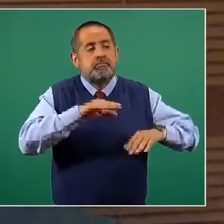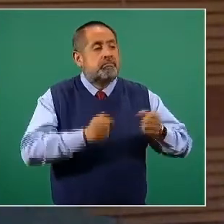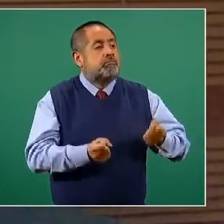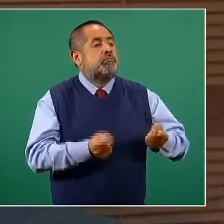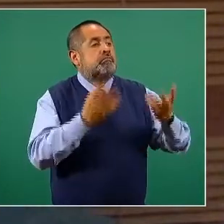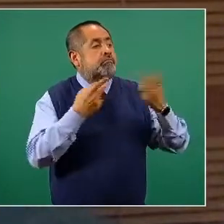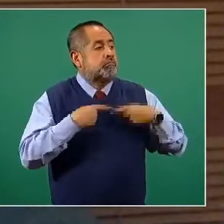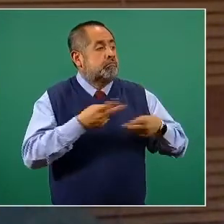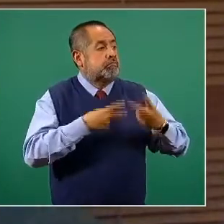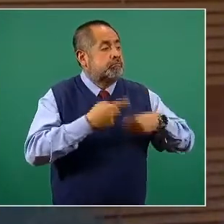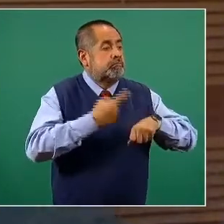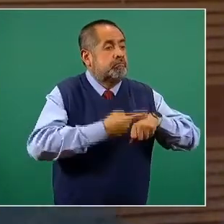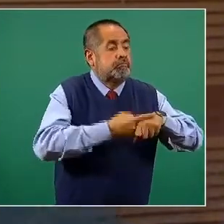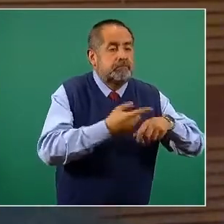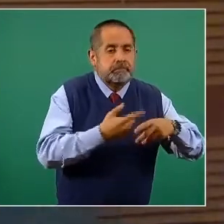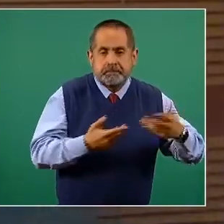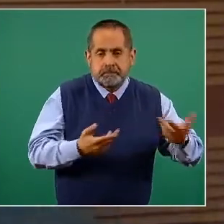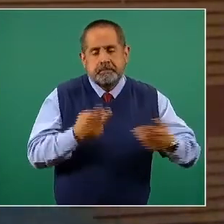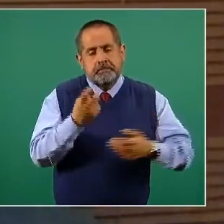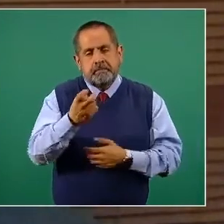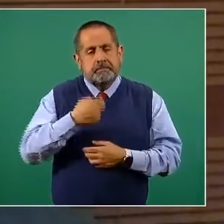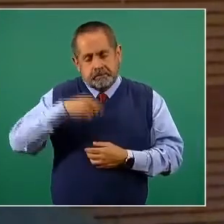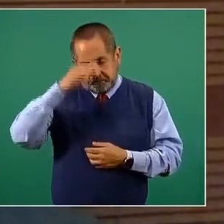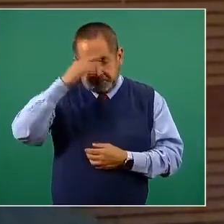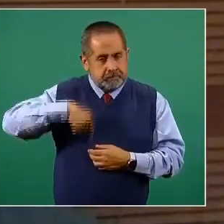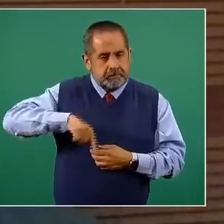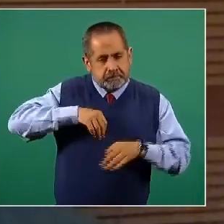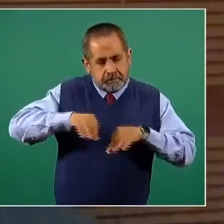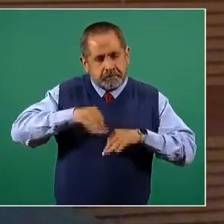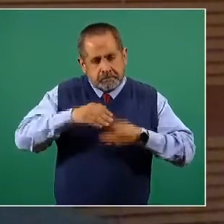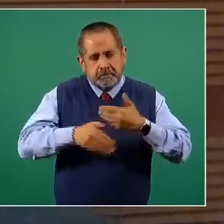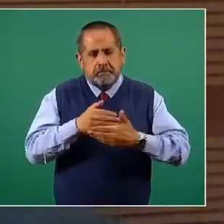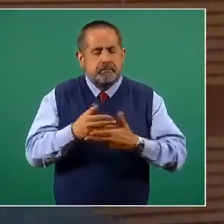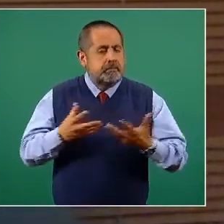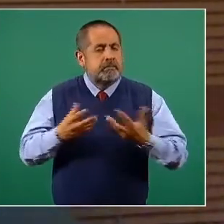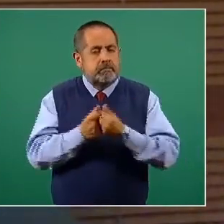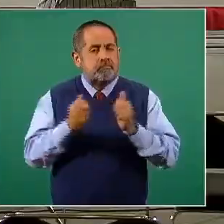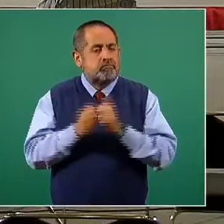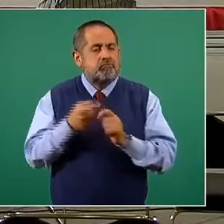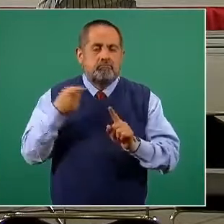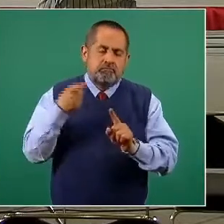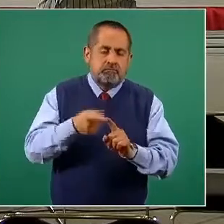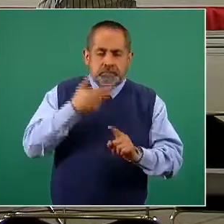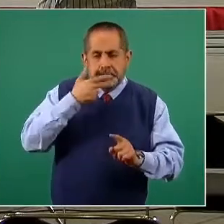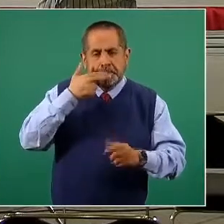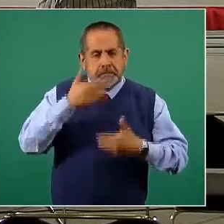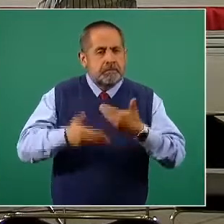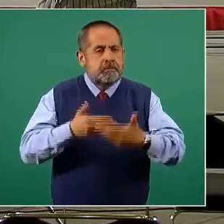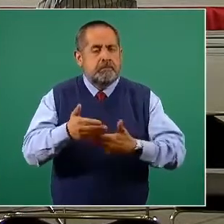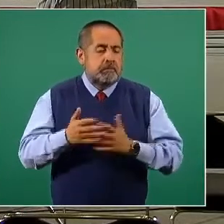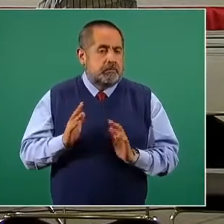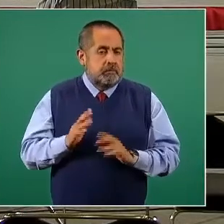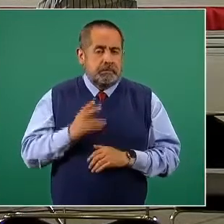para eso también los lineamientos que estamos trabajando están establecidos y que se están mejorando